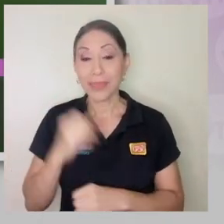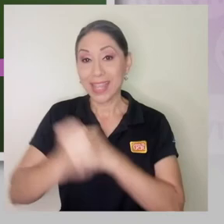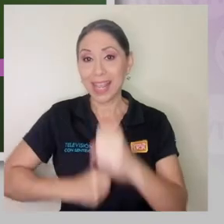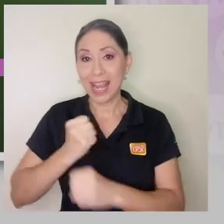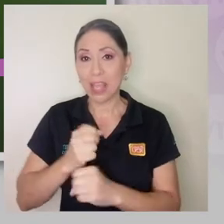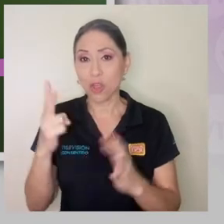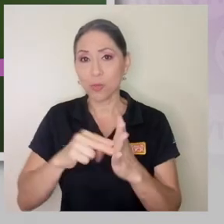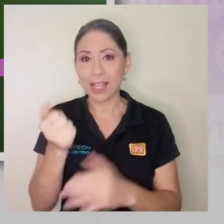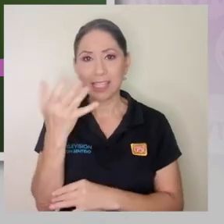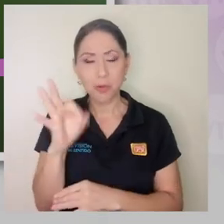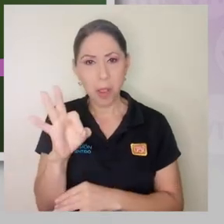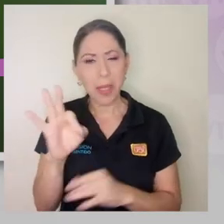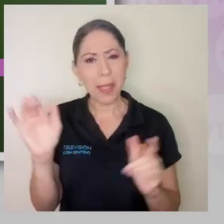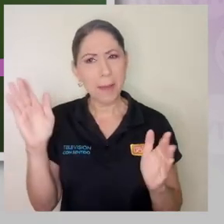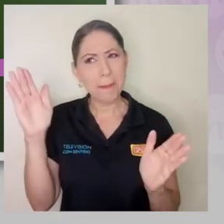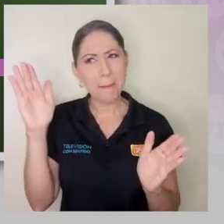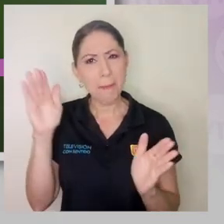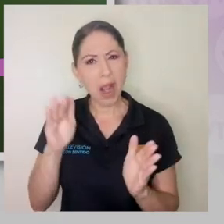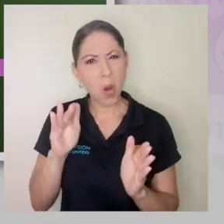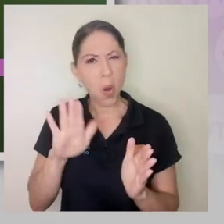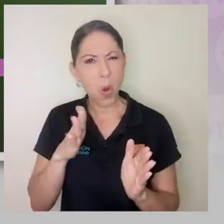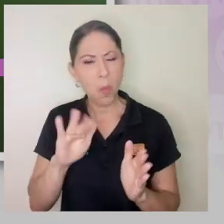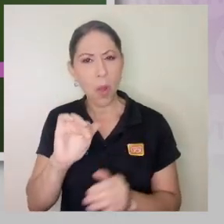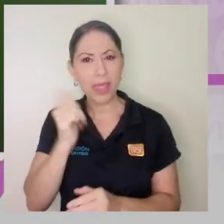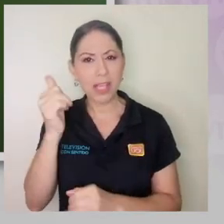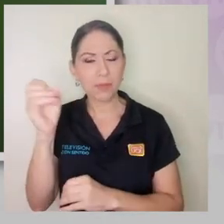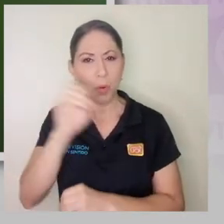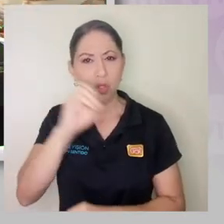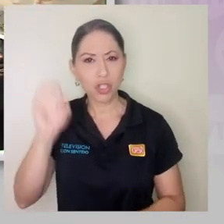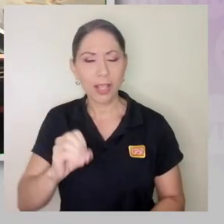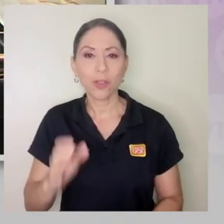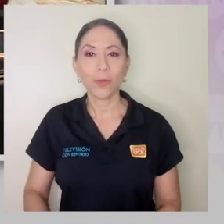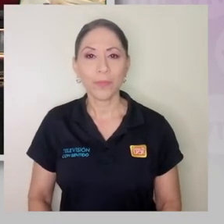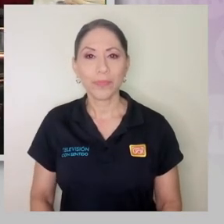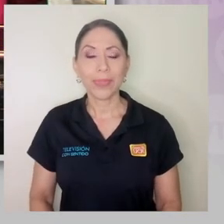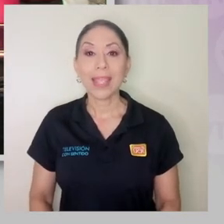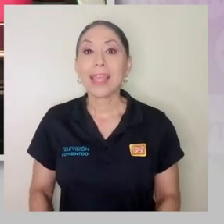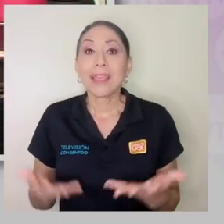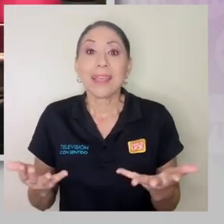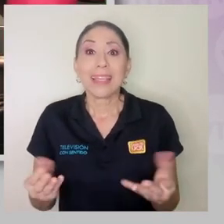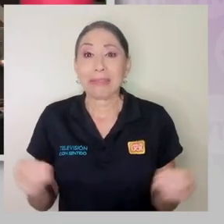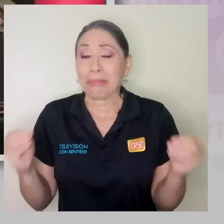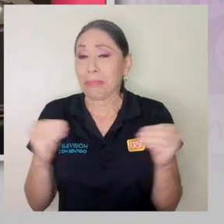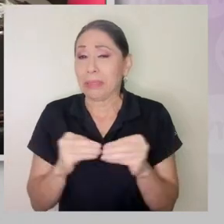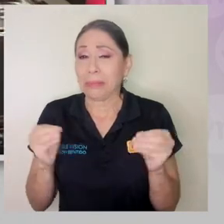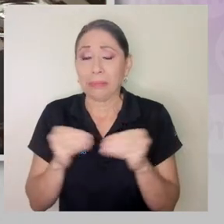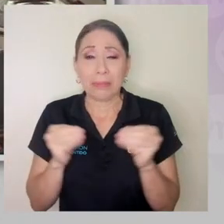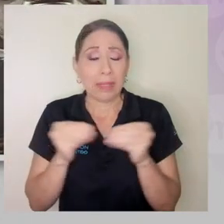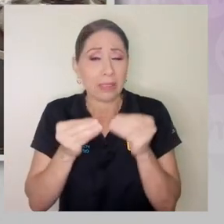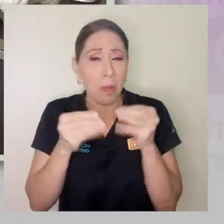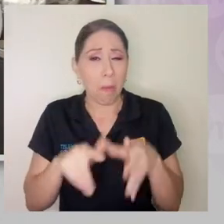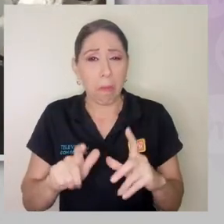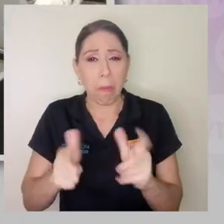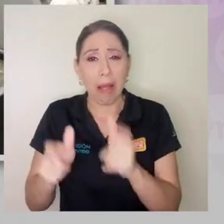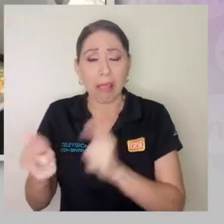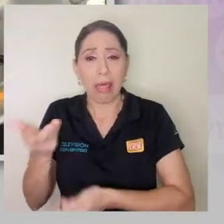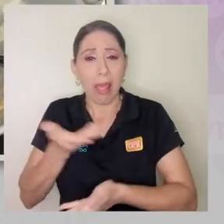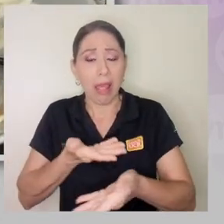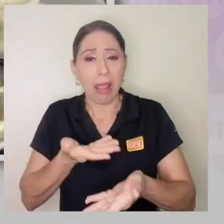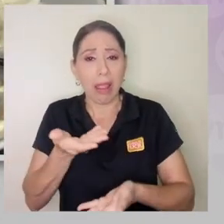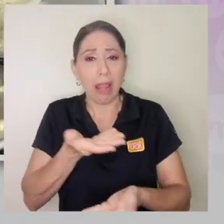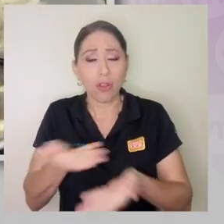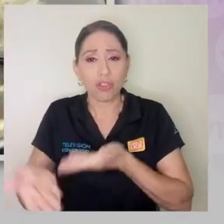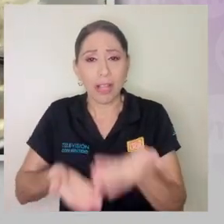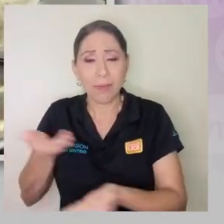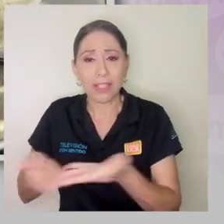el 2019 nos bajó como un 10%. Y la mayor pérdida que encontramos en los servicios de